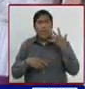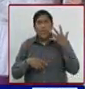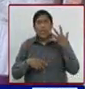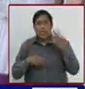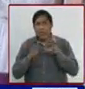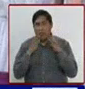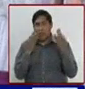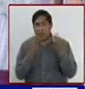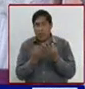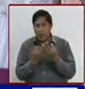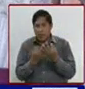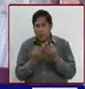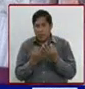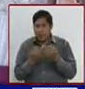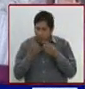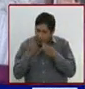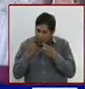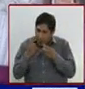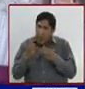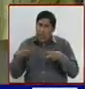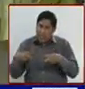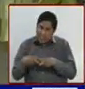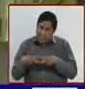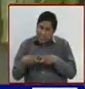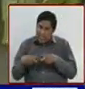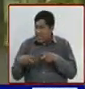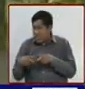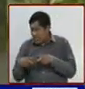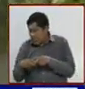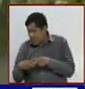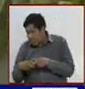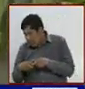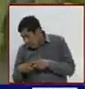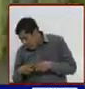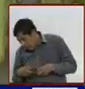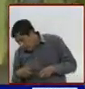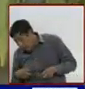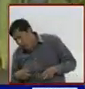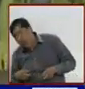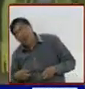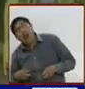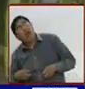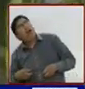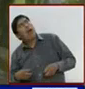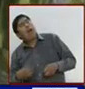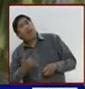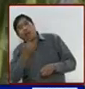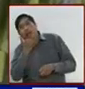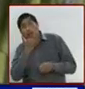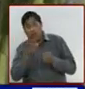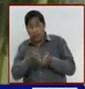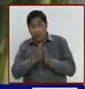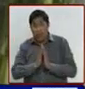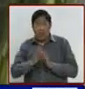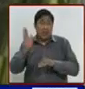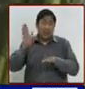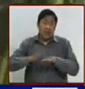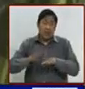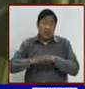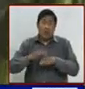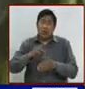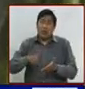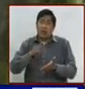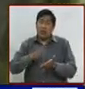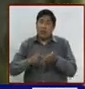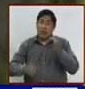la familia. Una inspección develó que existen cables expuestos. Los familiares exigen justicia, piden que los responsables del mantenimiento de la plaza